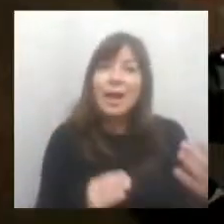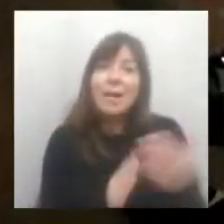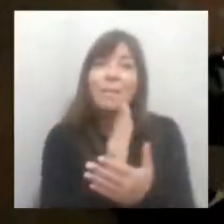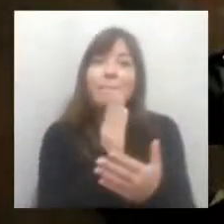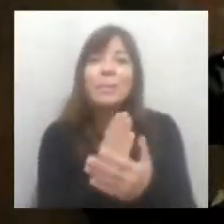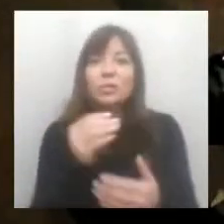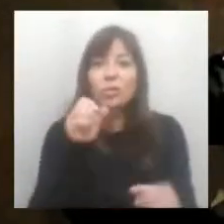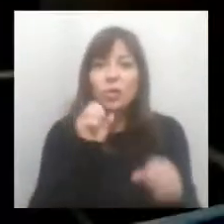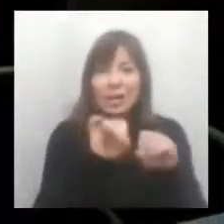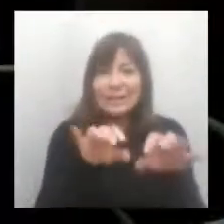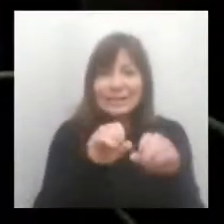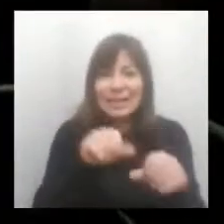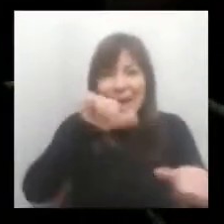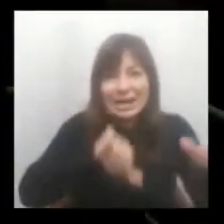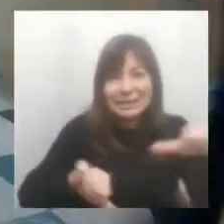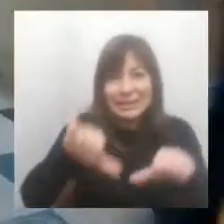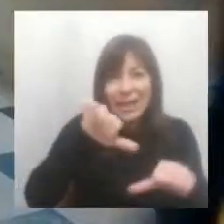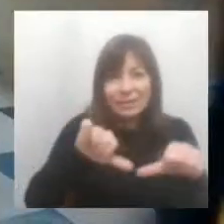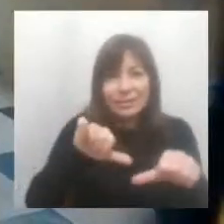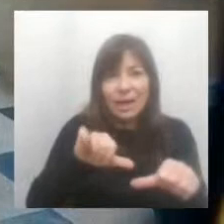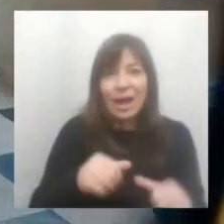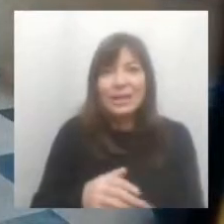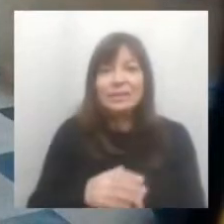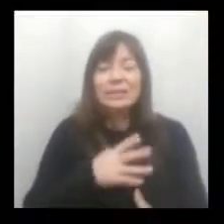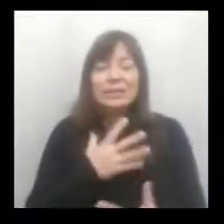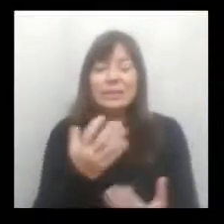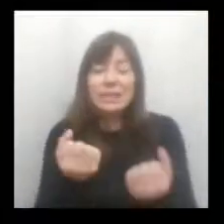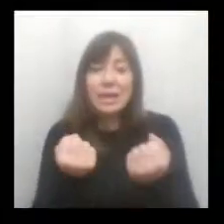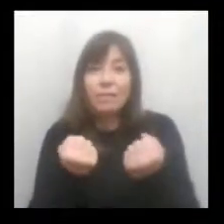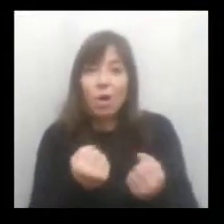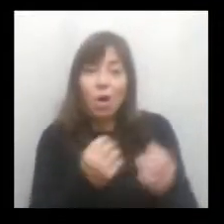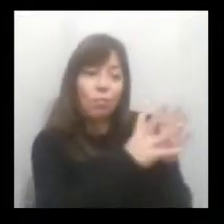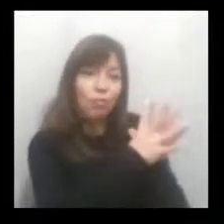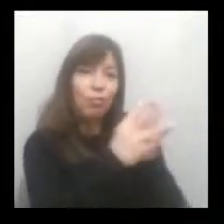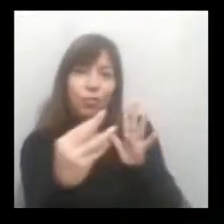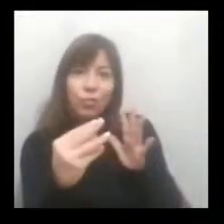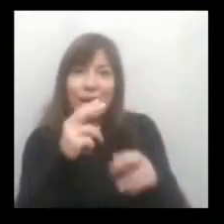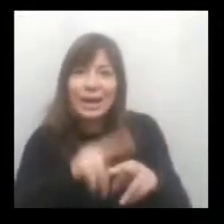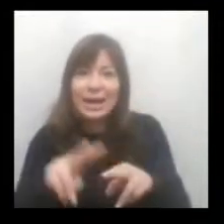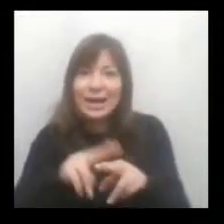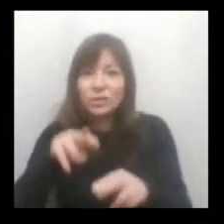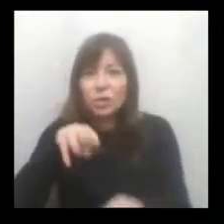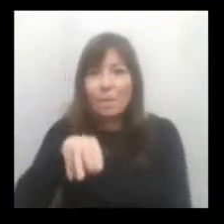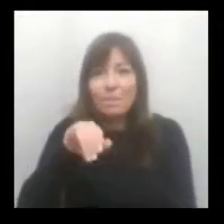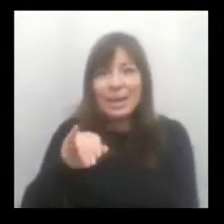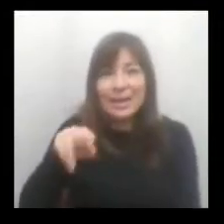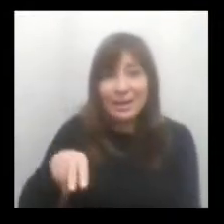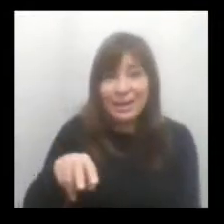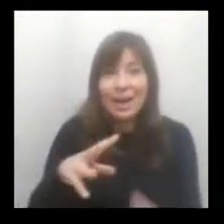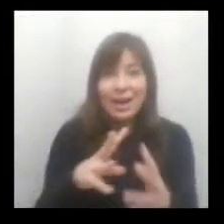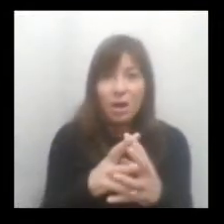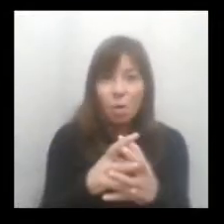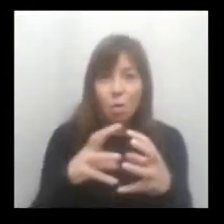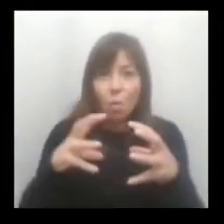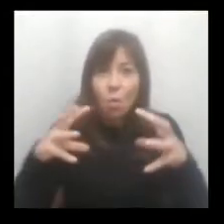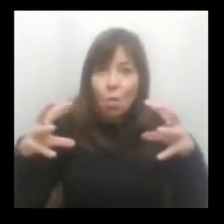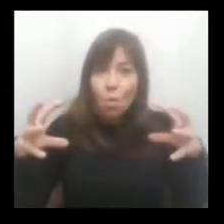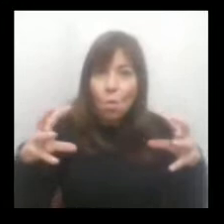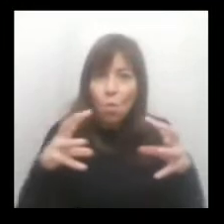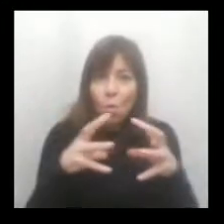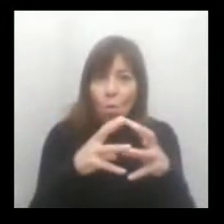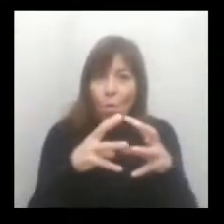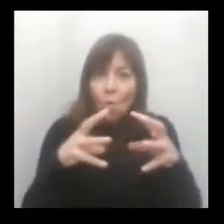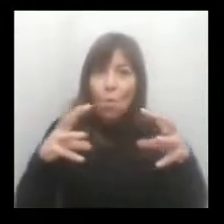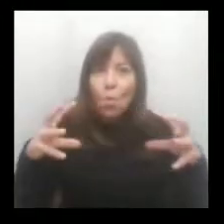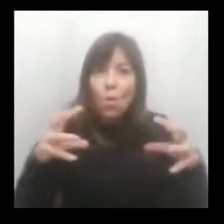y que nos sirvió de inspiración para la creación del MIM. Ubicar estas esferas en su posición actual fue todo un desafío para la